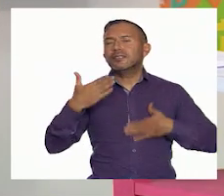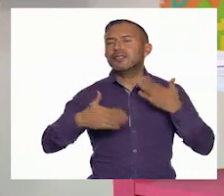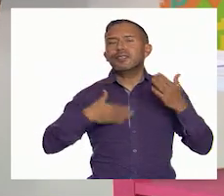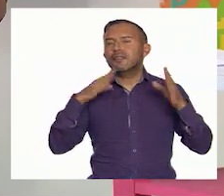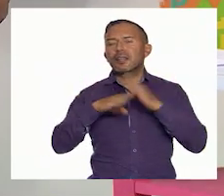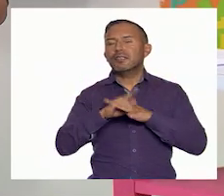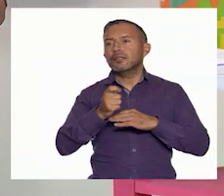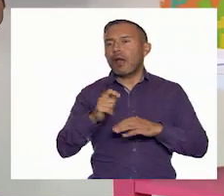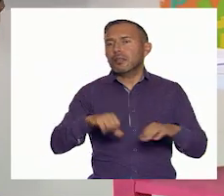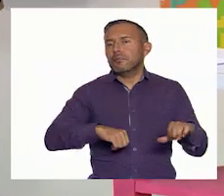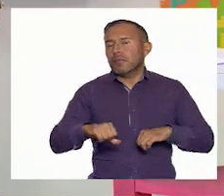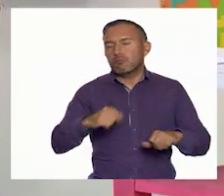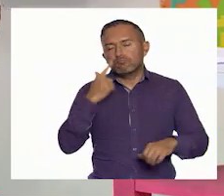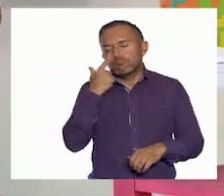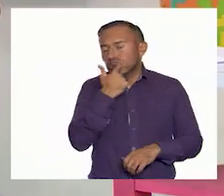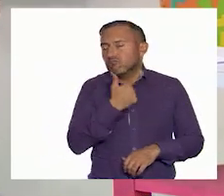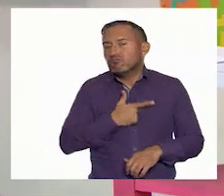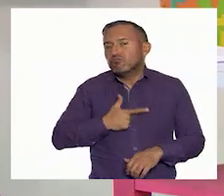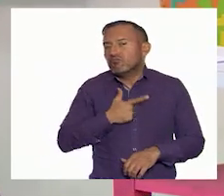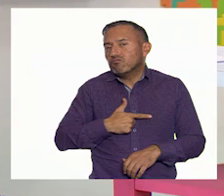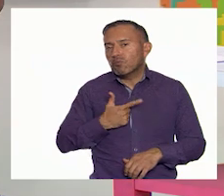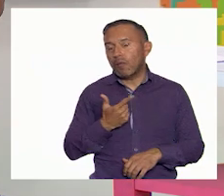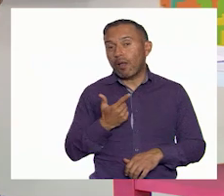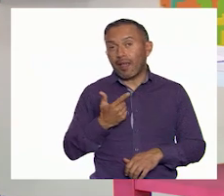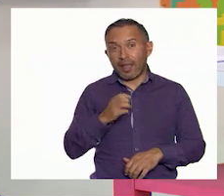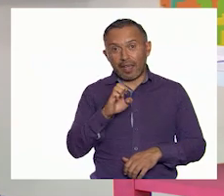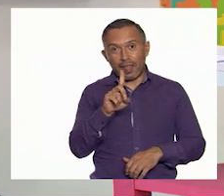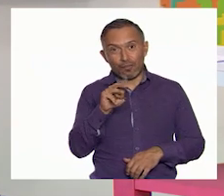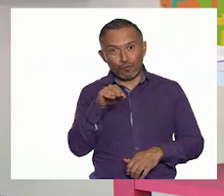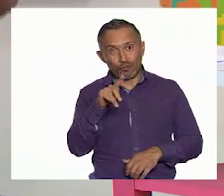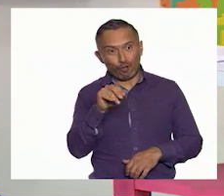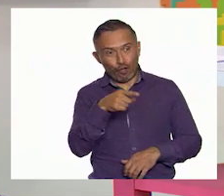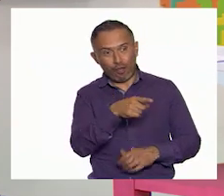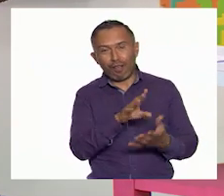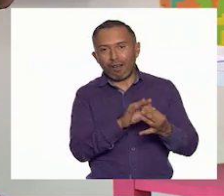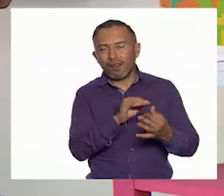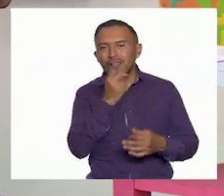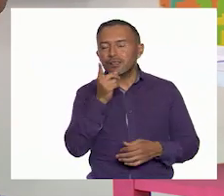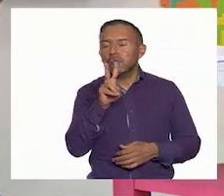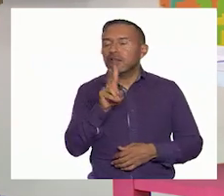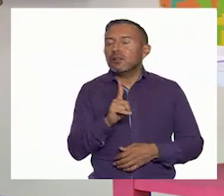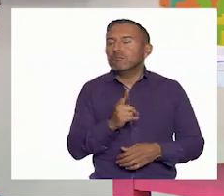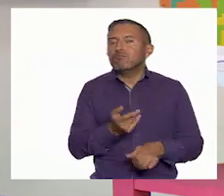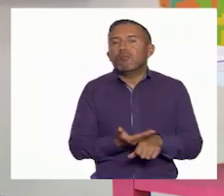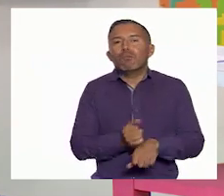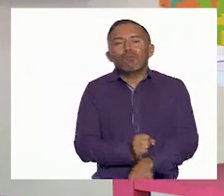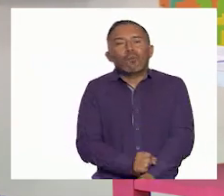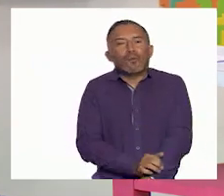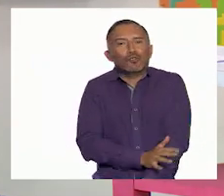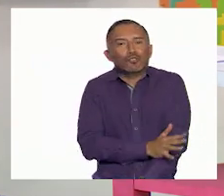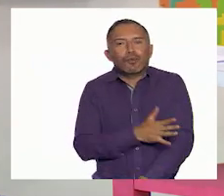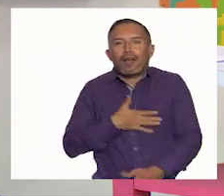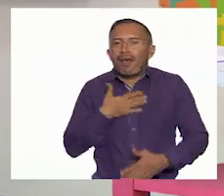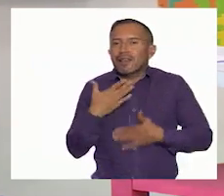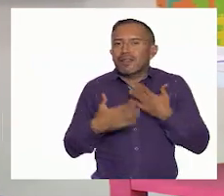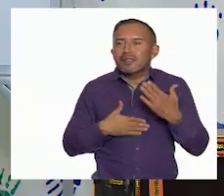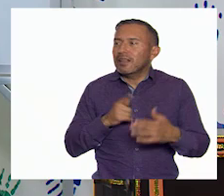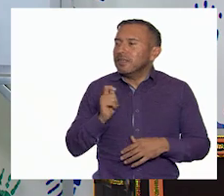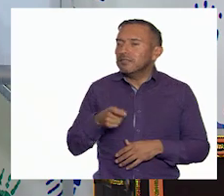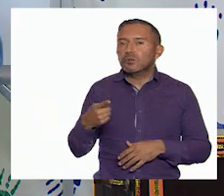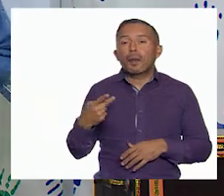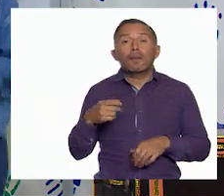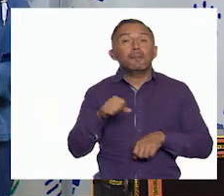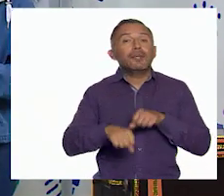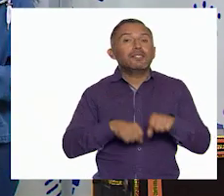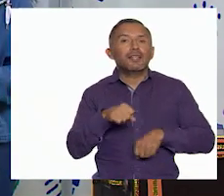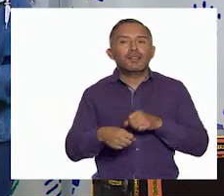por gusto. Y en este caso, Edmundo nos contaba que él le daba mucha emoción y mucha alegría andar ¿en qué, Pili? Andar en su